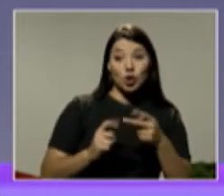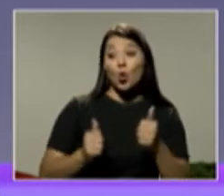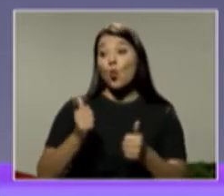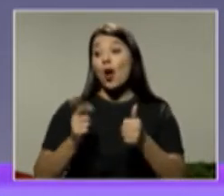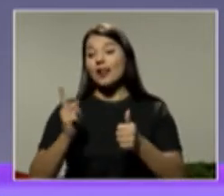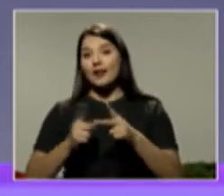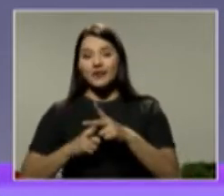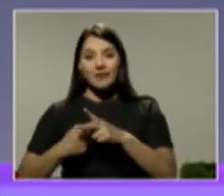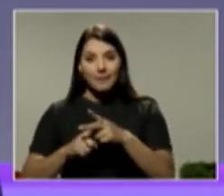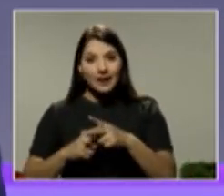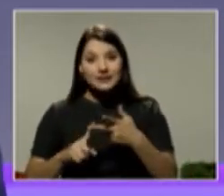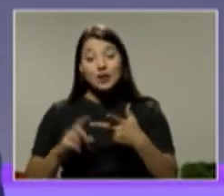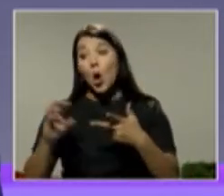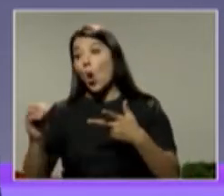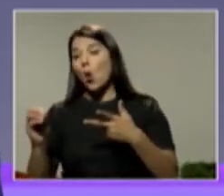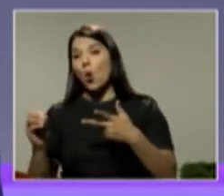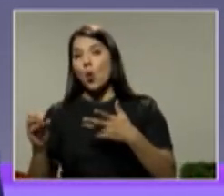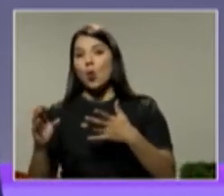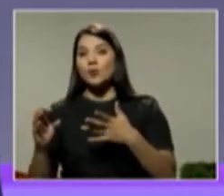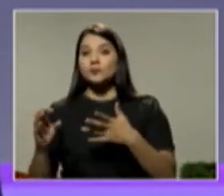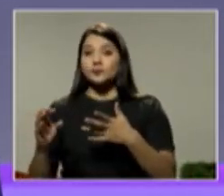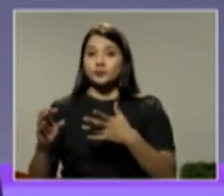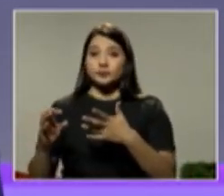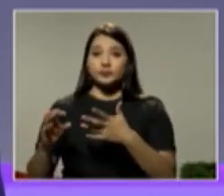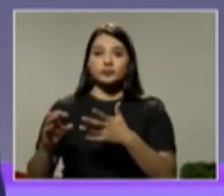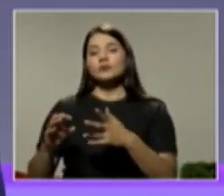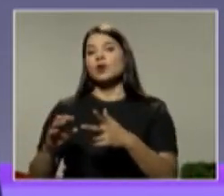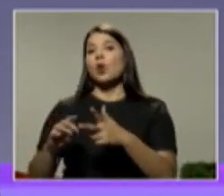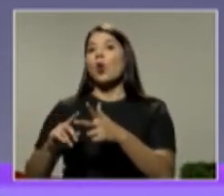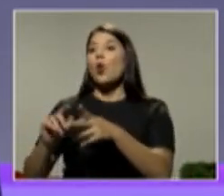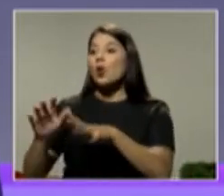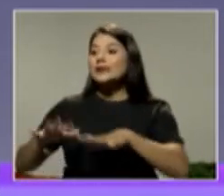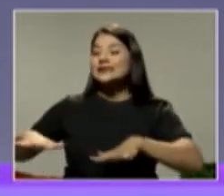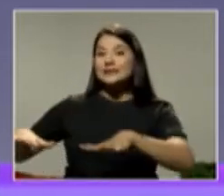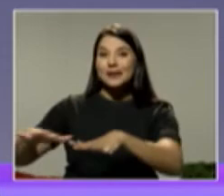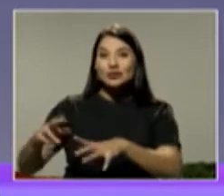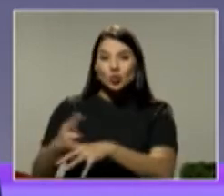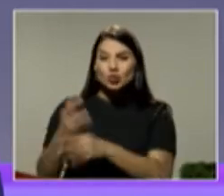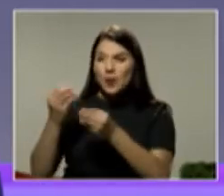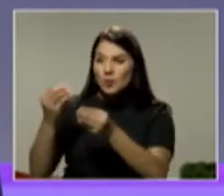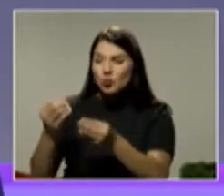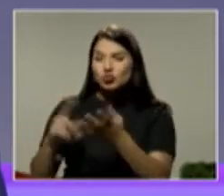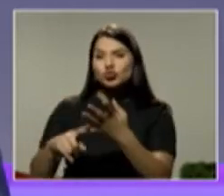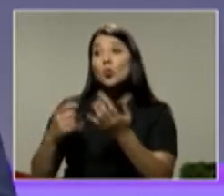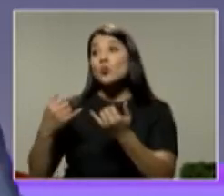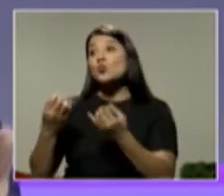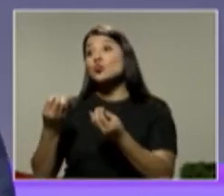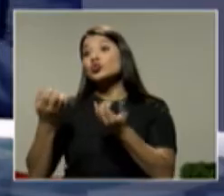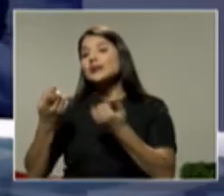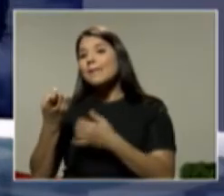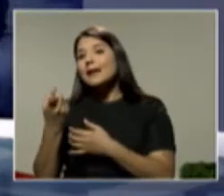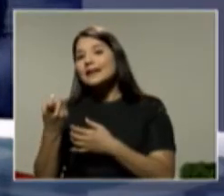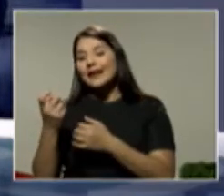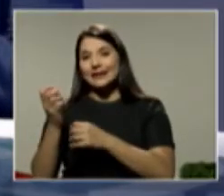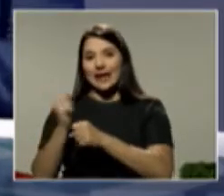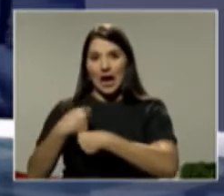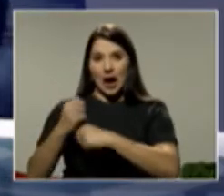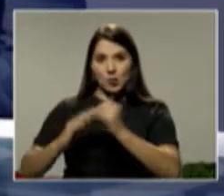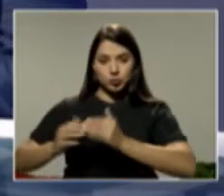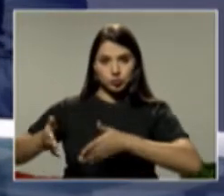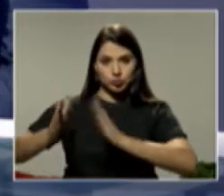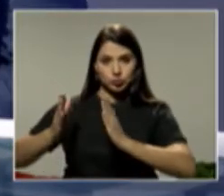incluso infraestructura que se subutiliza y mucha infraestructura que hay que construir, pero antes de pensar en qué es lo que tenemos que construir es